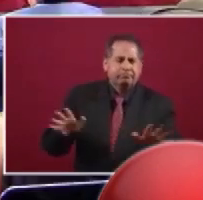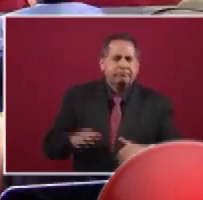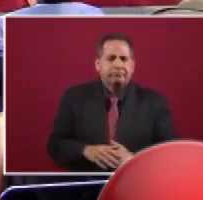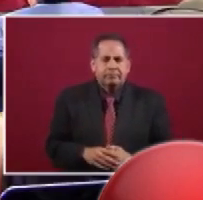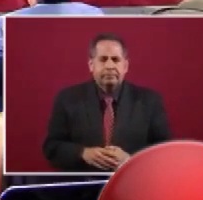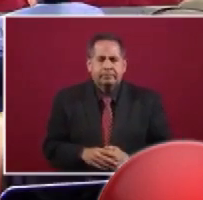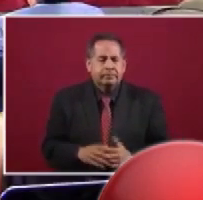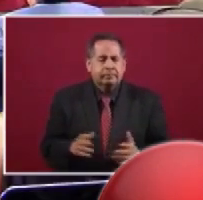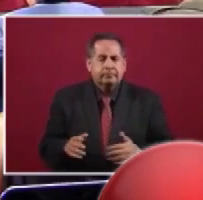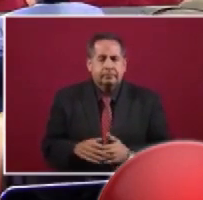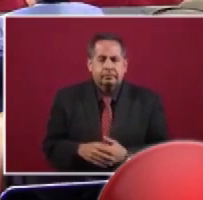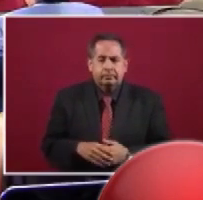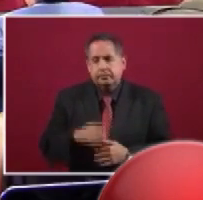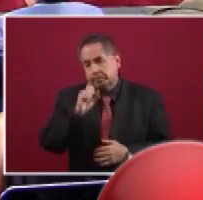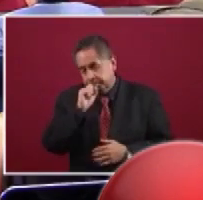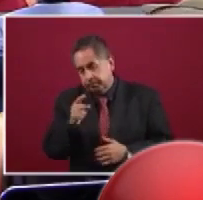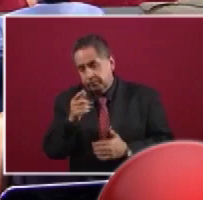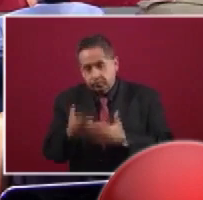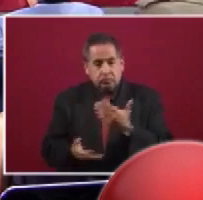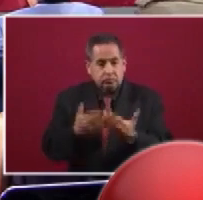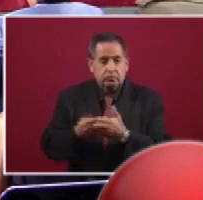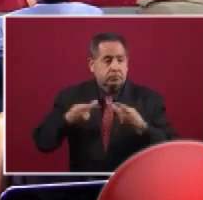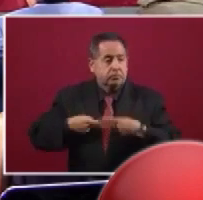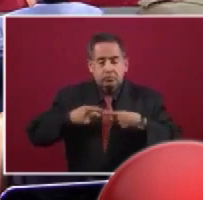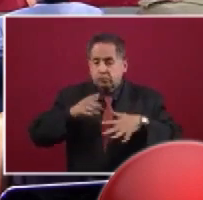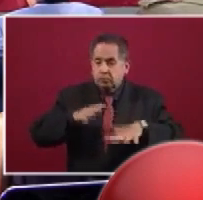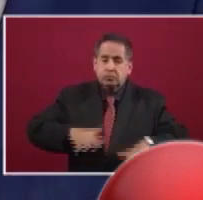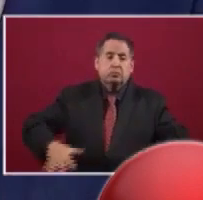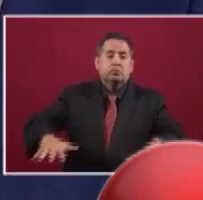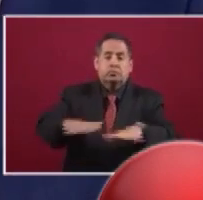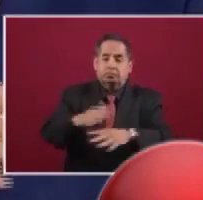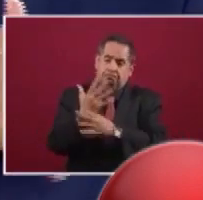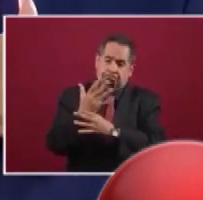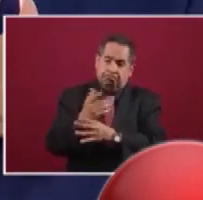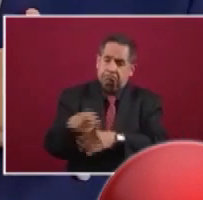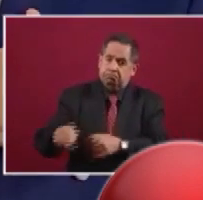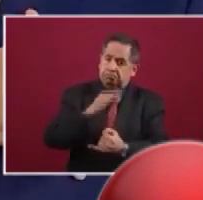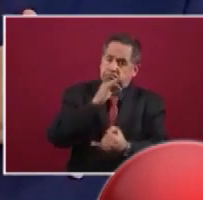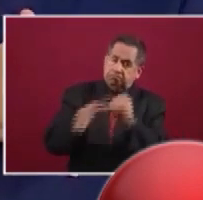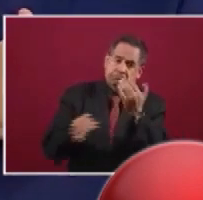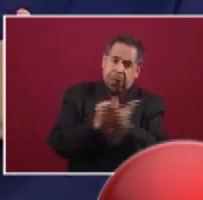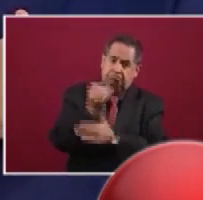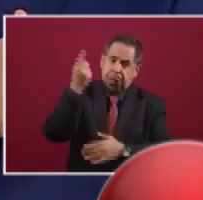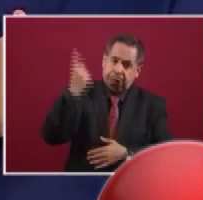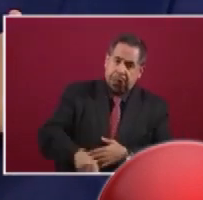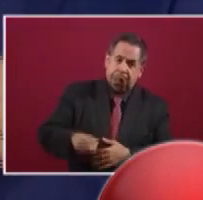aunque planteé también que el pueblo tiene la última palabra